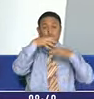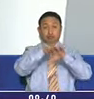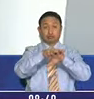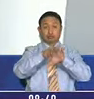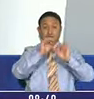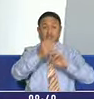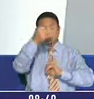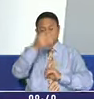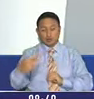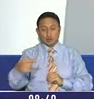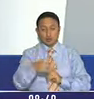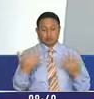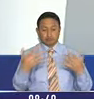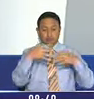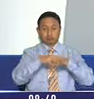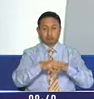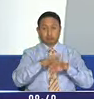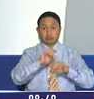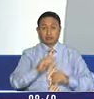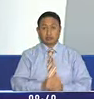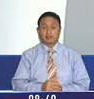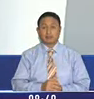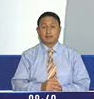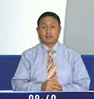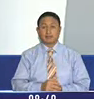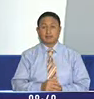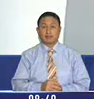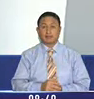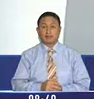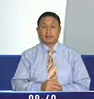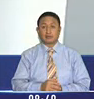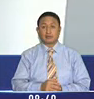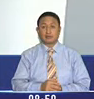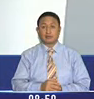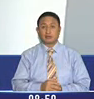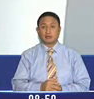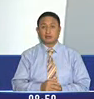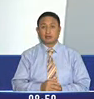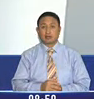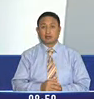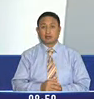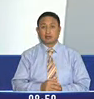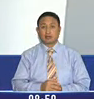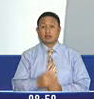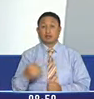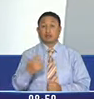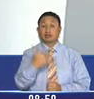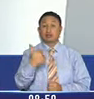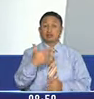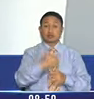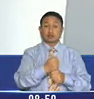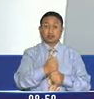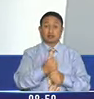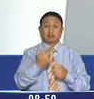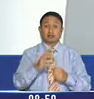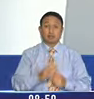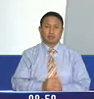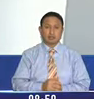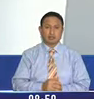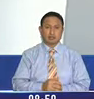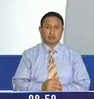asegurar espacios que sean no solo que tengan la posibilidad de tener seguridad, sino también que tengan